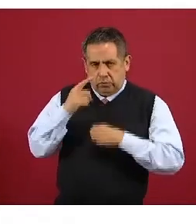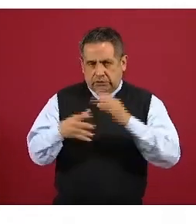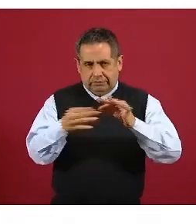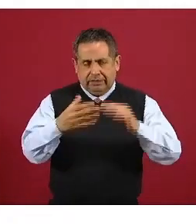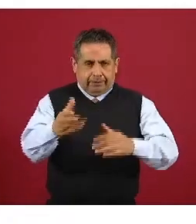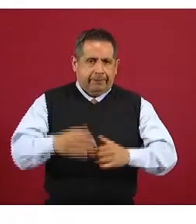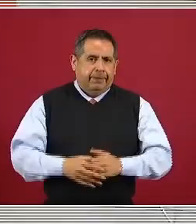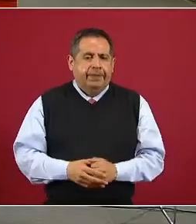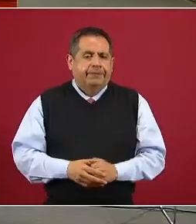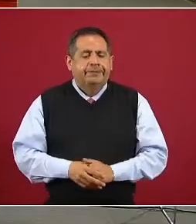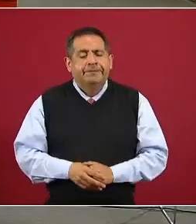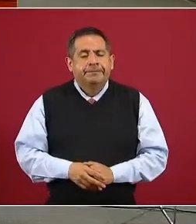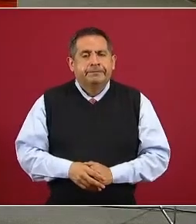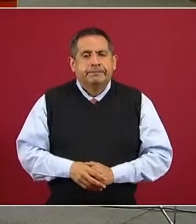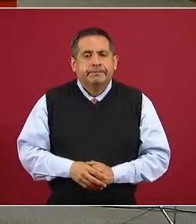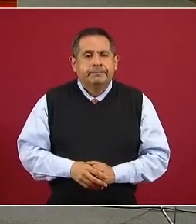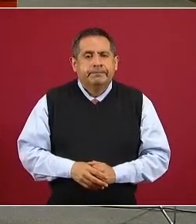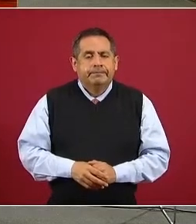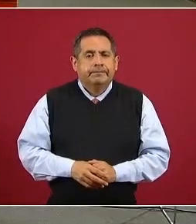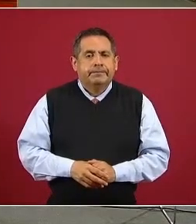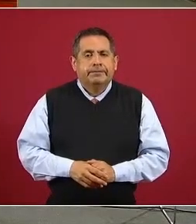por favor.